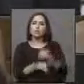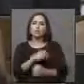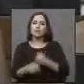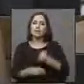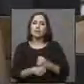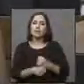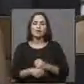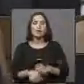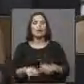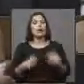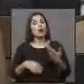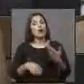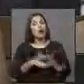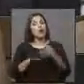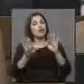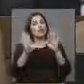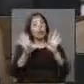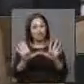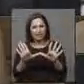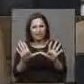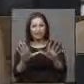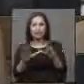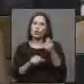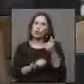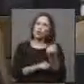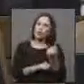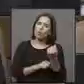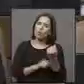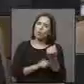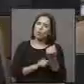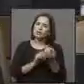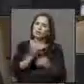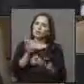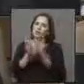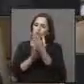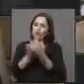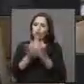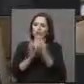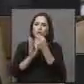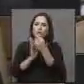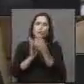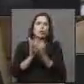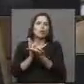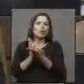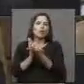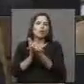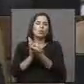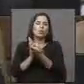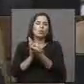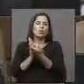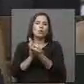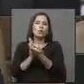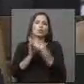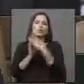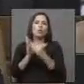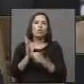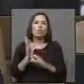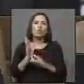tenido 10 u 11 versiones distintas acerca de lo que va a ser el financiamiento para la educación superior.